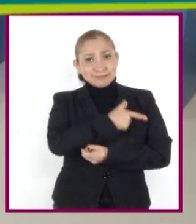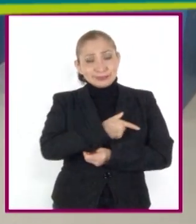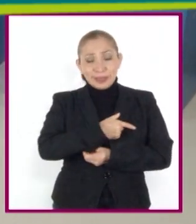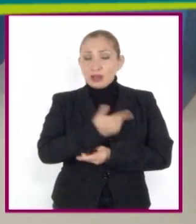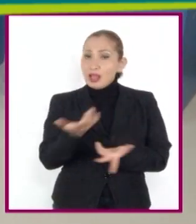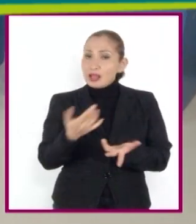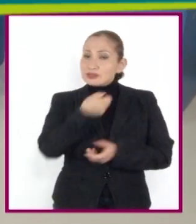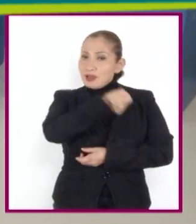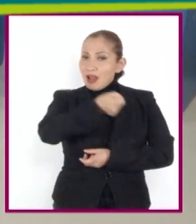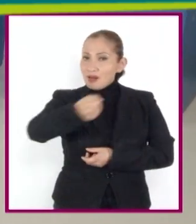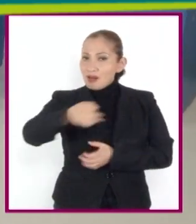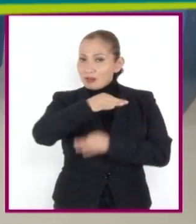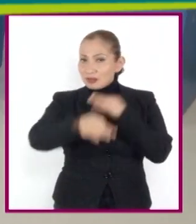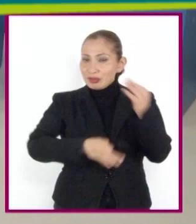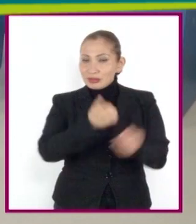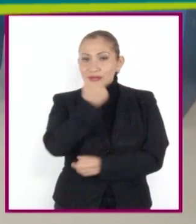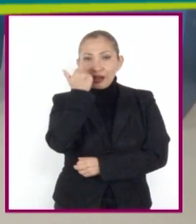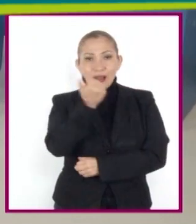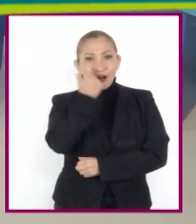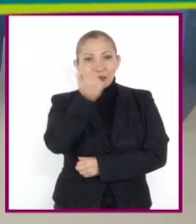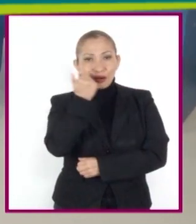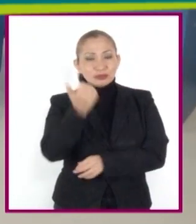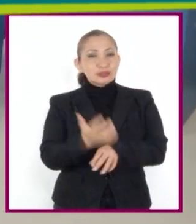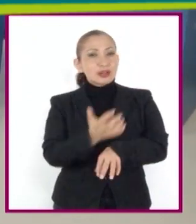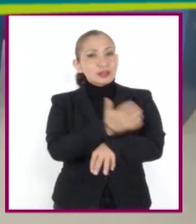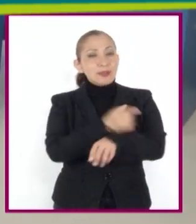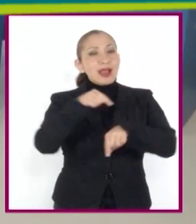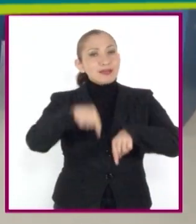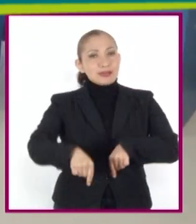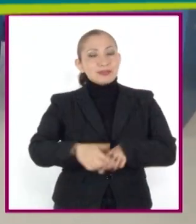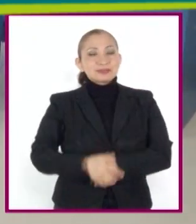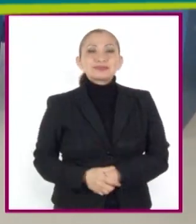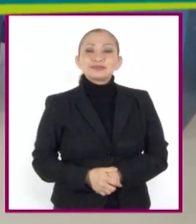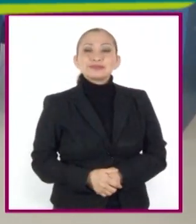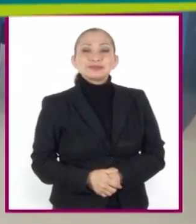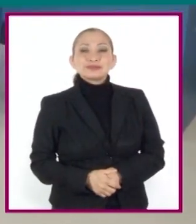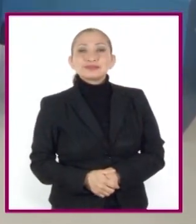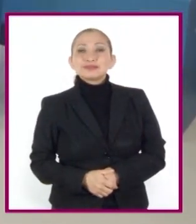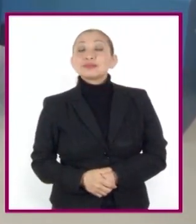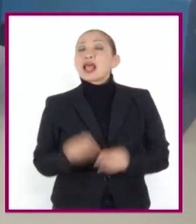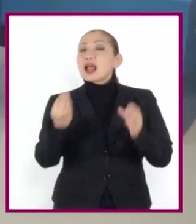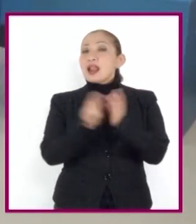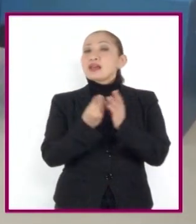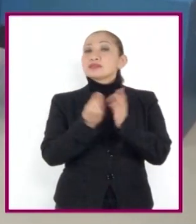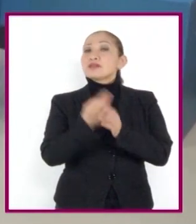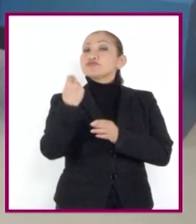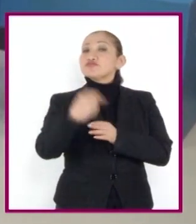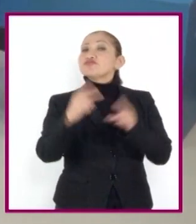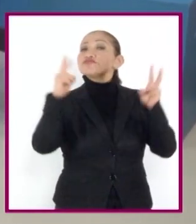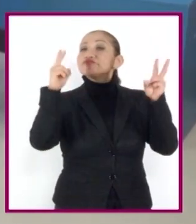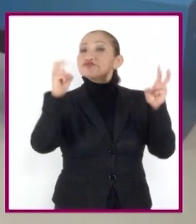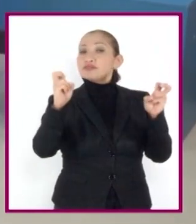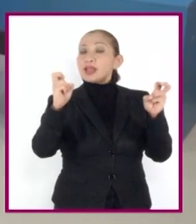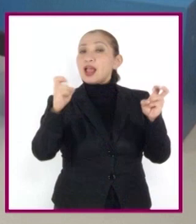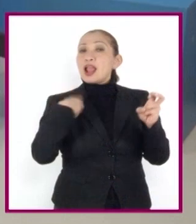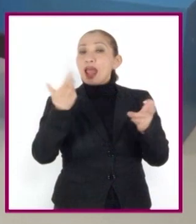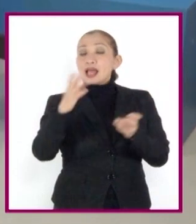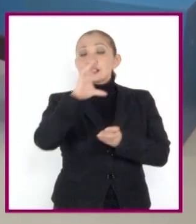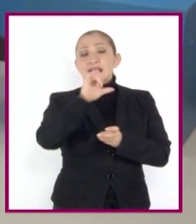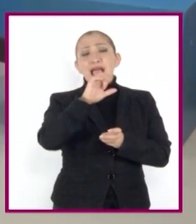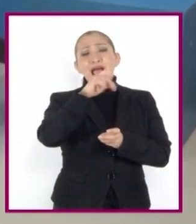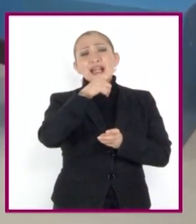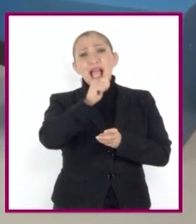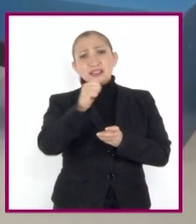cordial saludo a las y los estudiantes que nos acompañan en esta ocasión. La sesión de hoy se titula ¿Las cargas